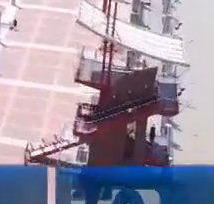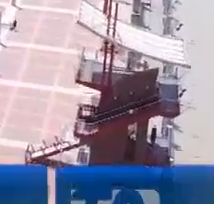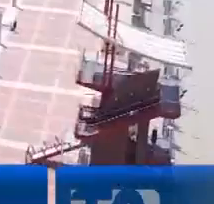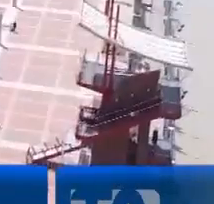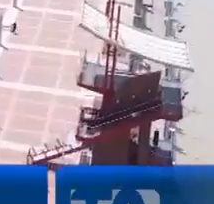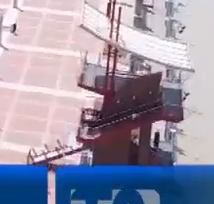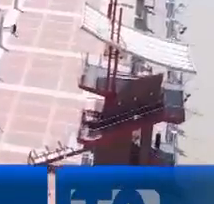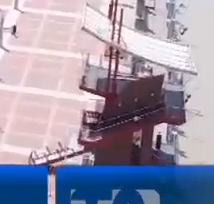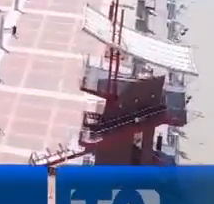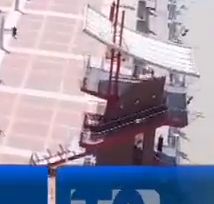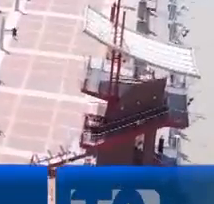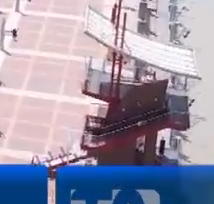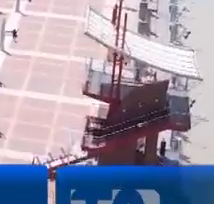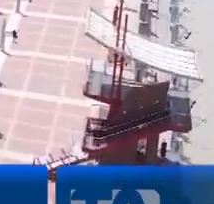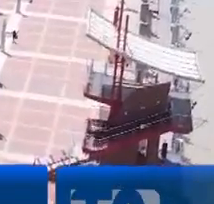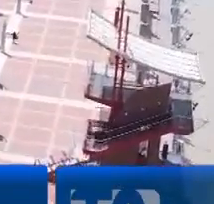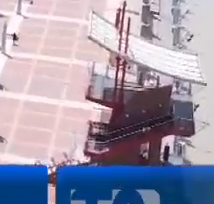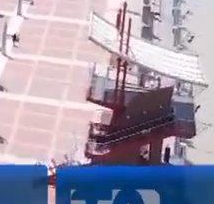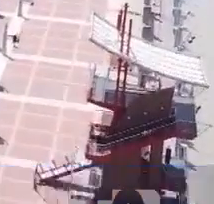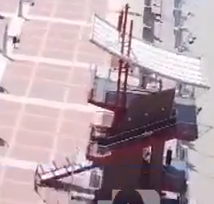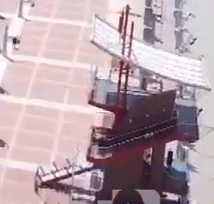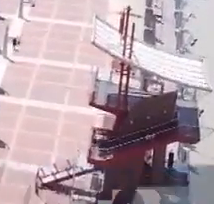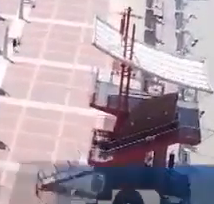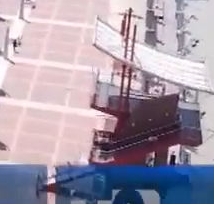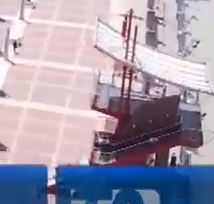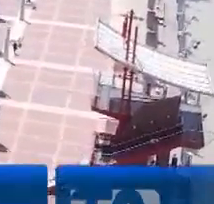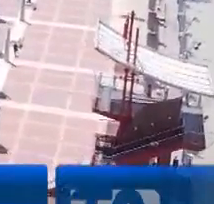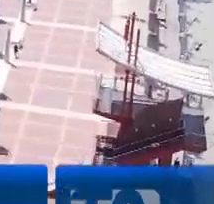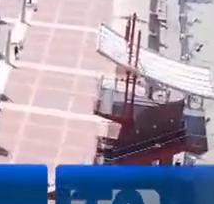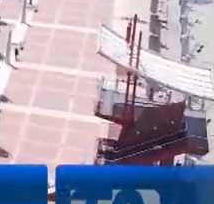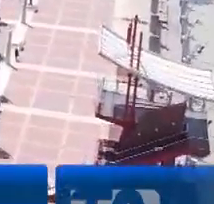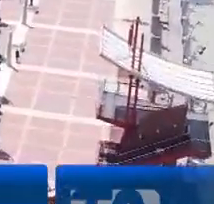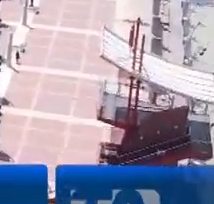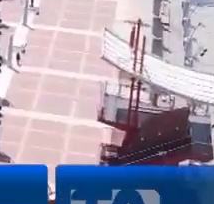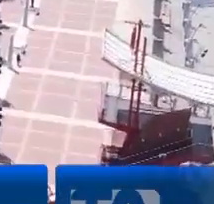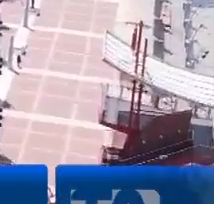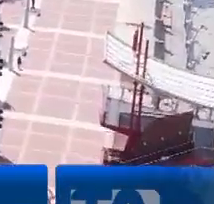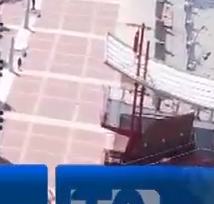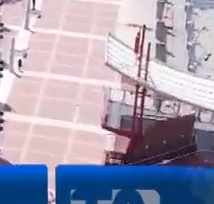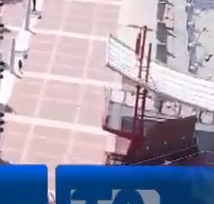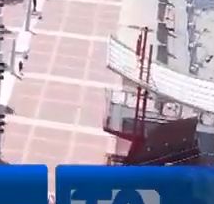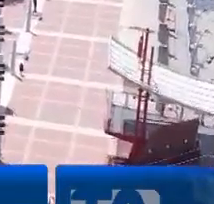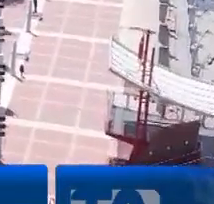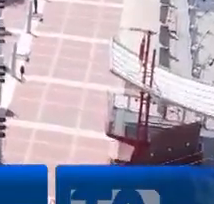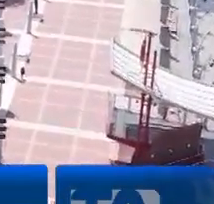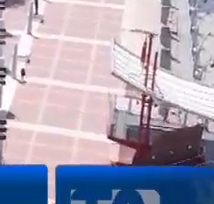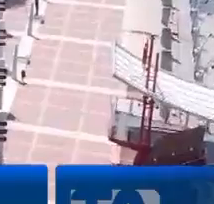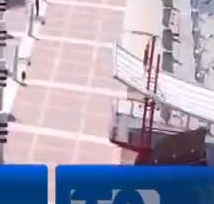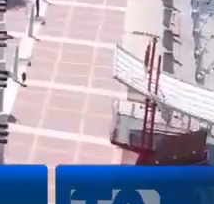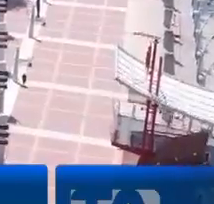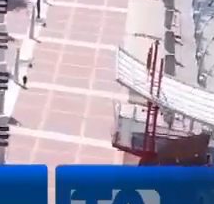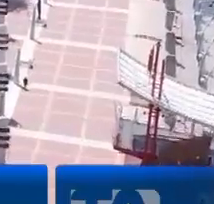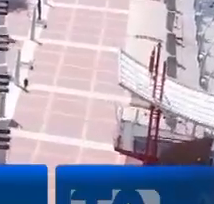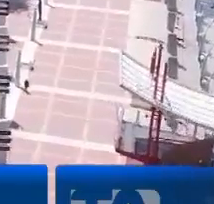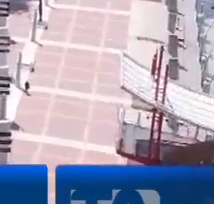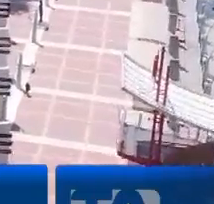Radio La Red 102.1, RTP Radio 96.5 FM en Guayas y Santa